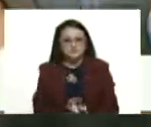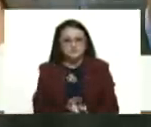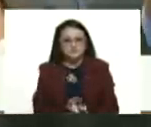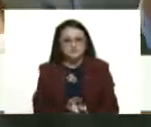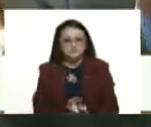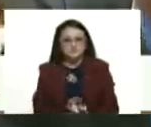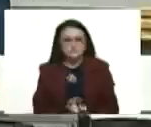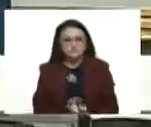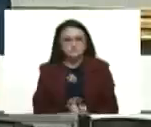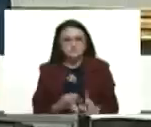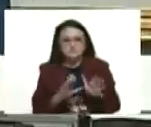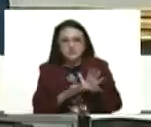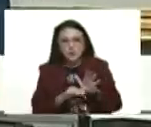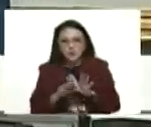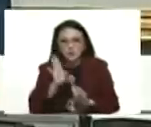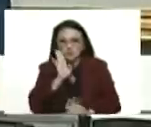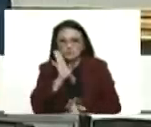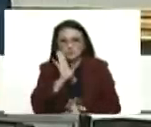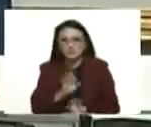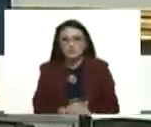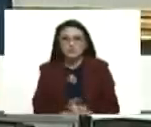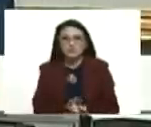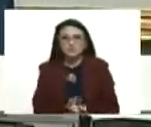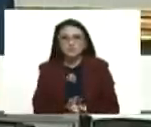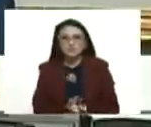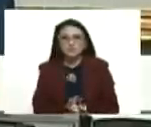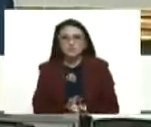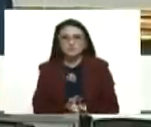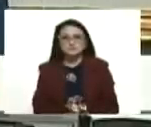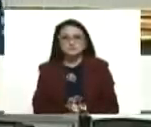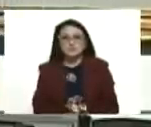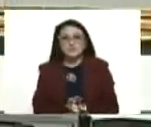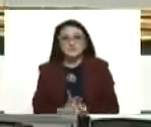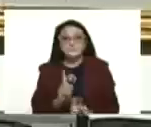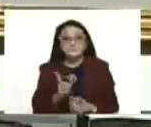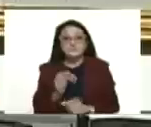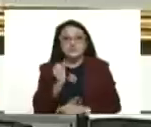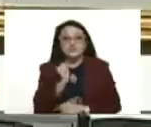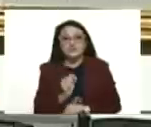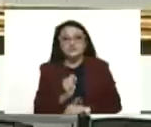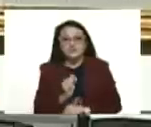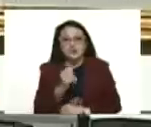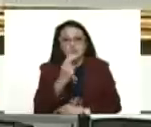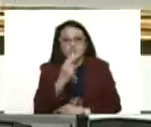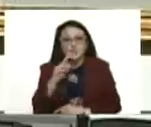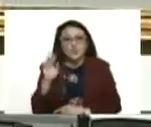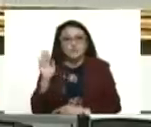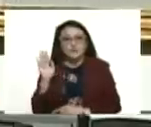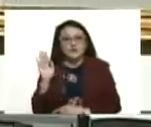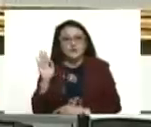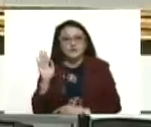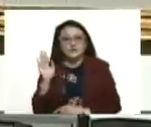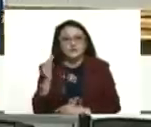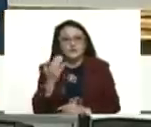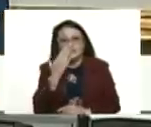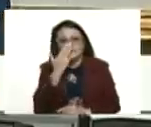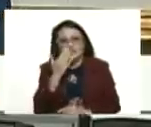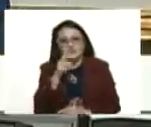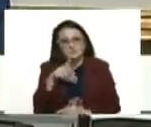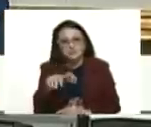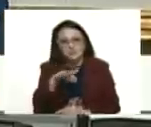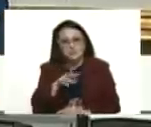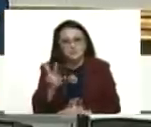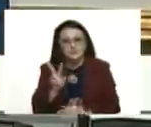a corruptos, a corruptas, a aquellos que traicionaron su juramento ante el pueblo de Venezuela,